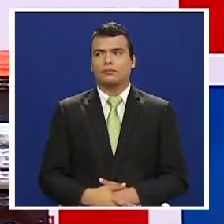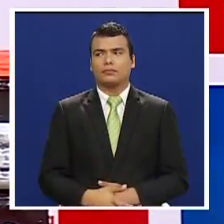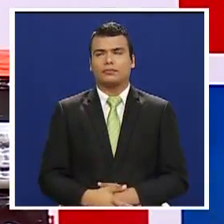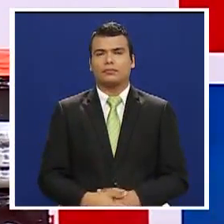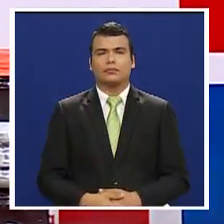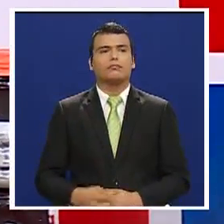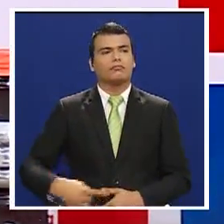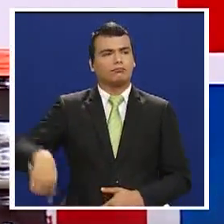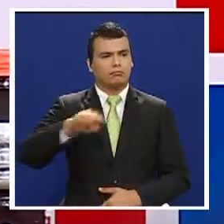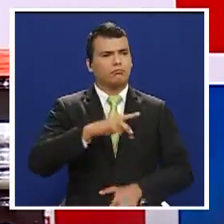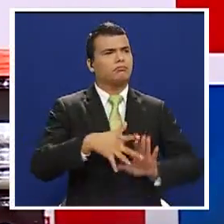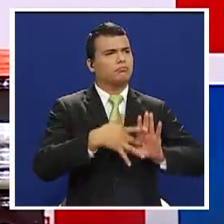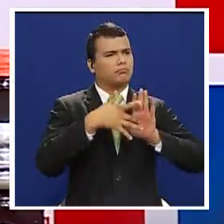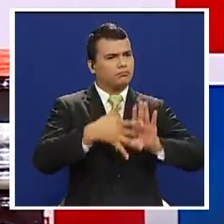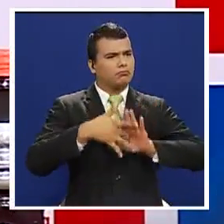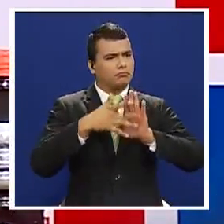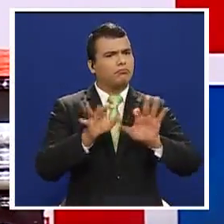Faría.